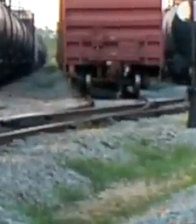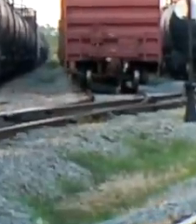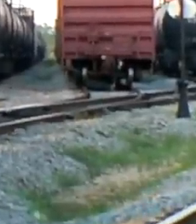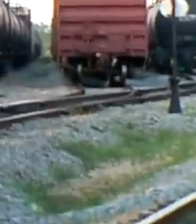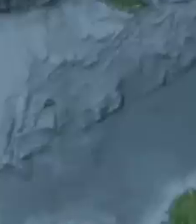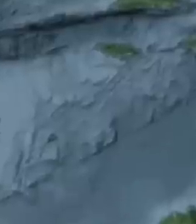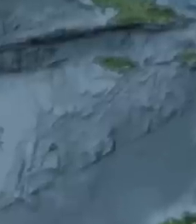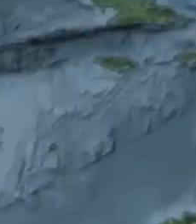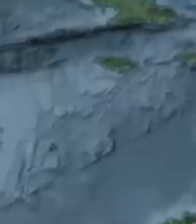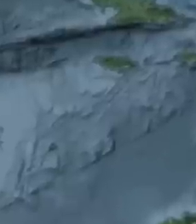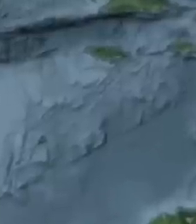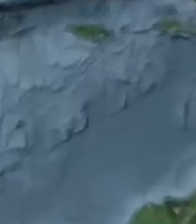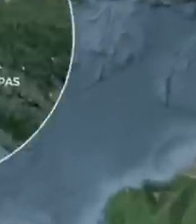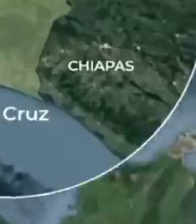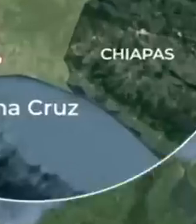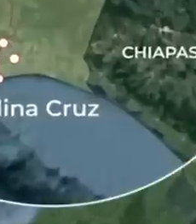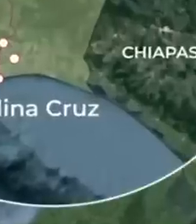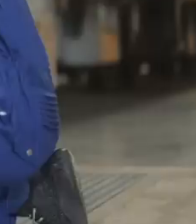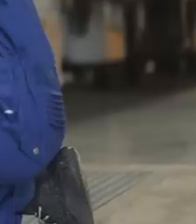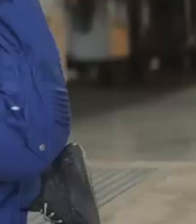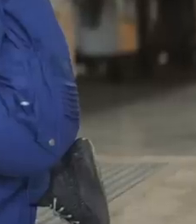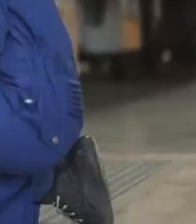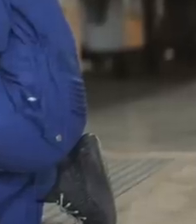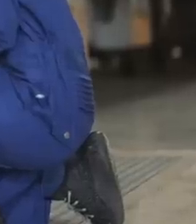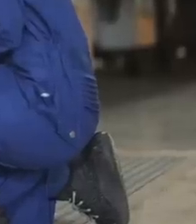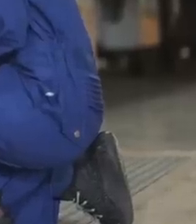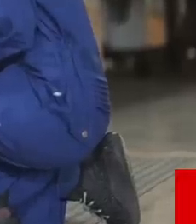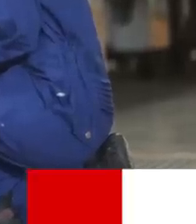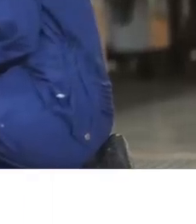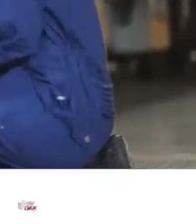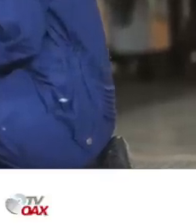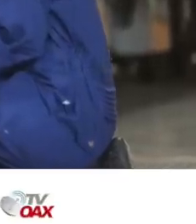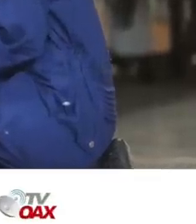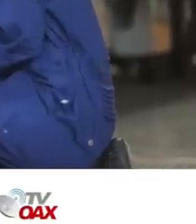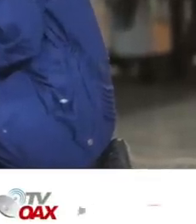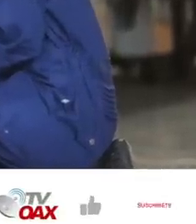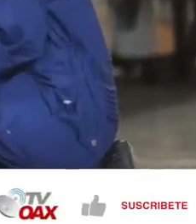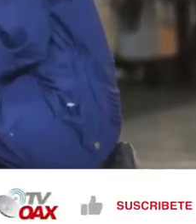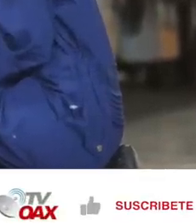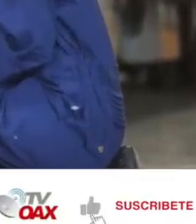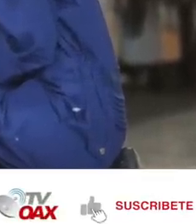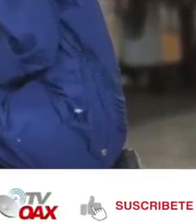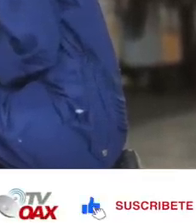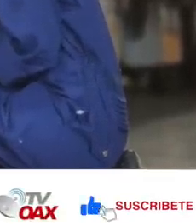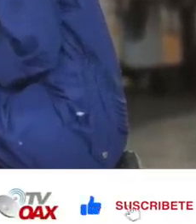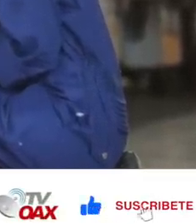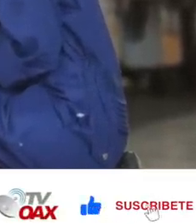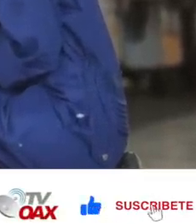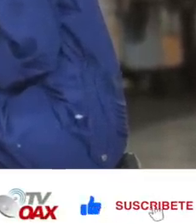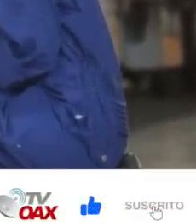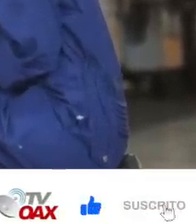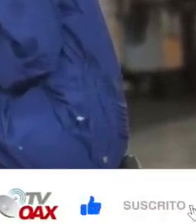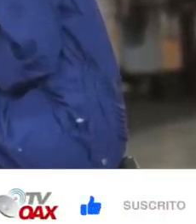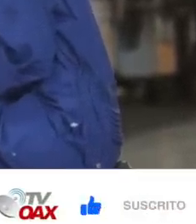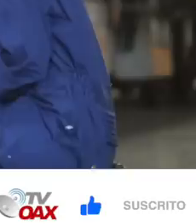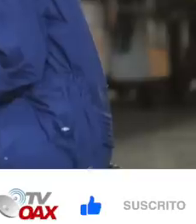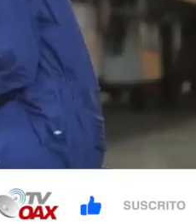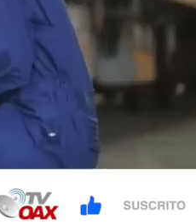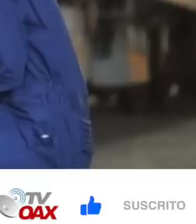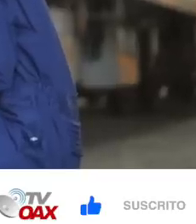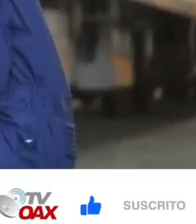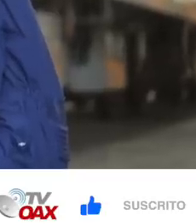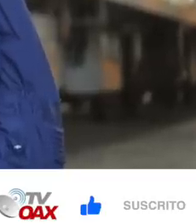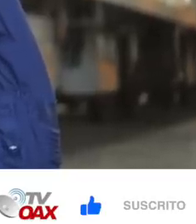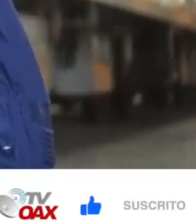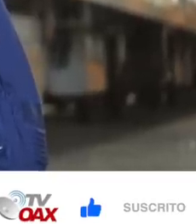Están llegando a Coatzacoalcos locomotoras y unidades que serán ocupadas dentro del proyecto del corredor interoceánico